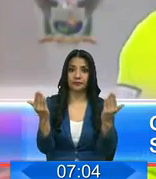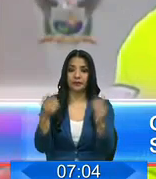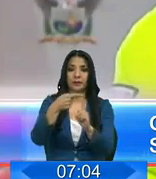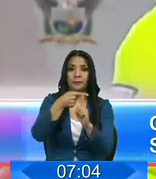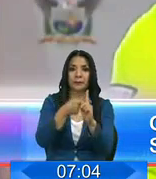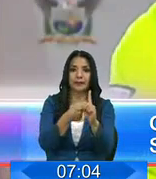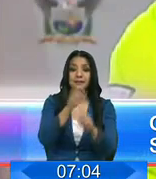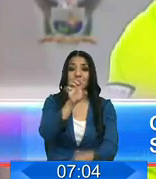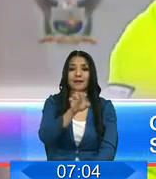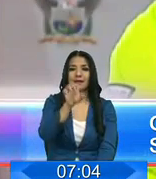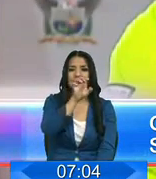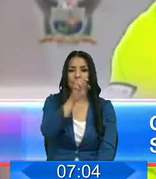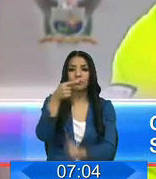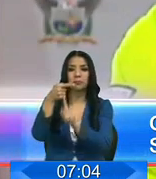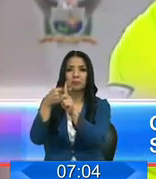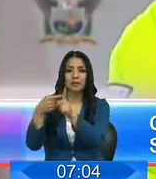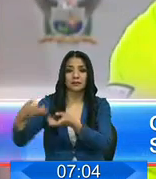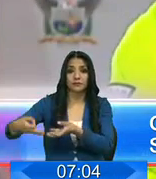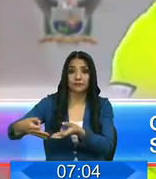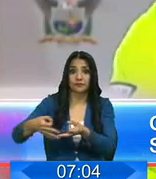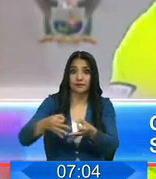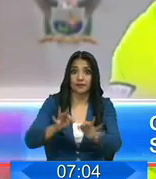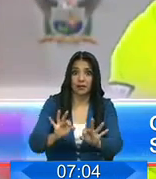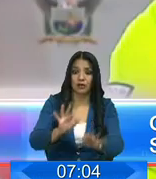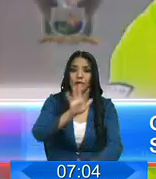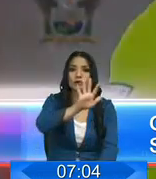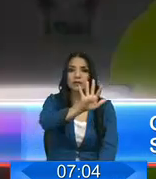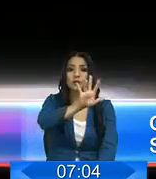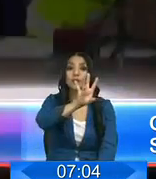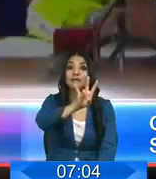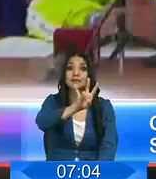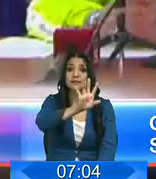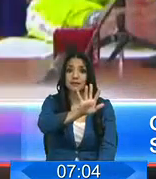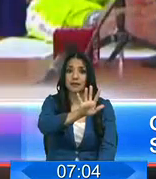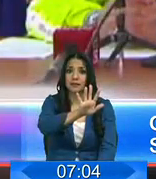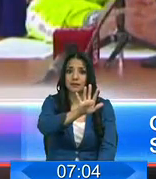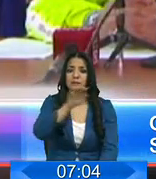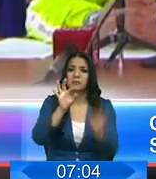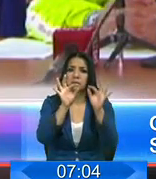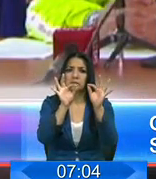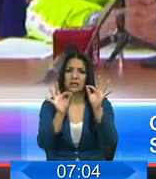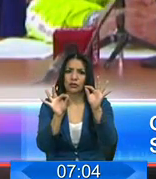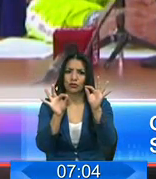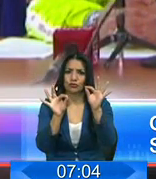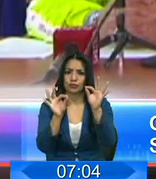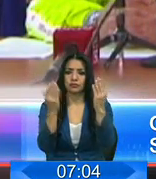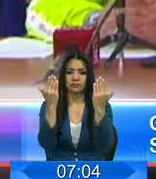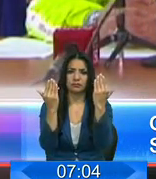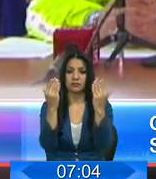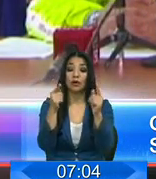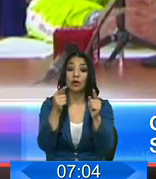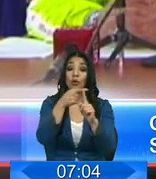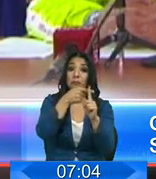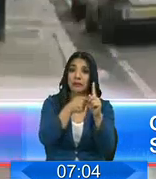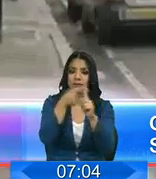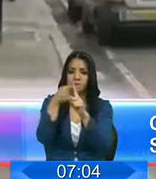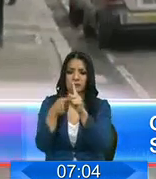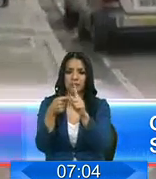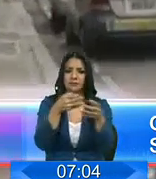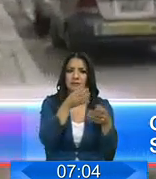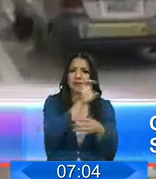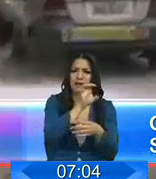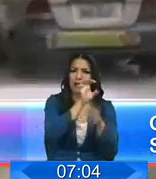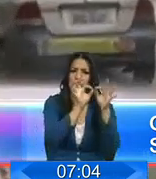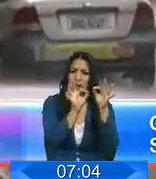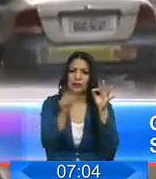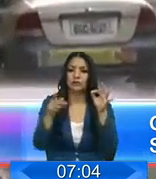mes de febrero de este periodo, vemos que tenemos 57 eventos menos, comparado de un mes a otro mes. Las cifras,